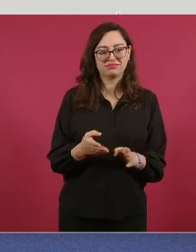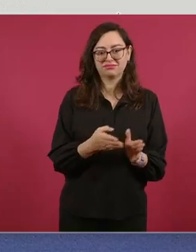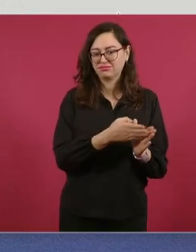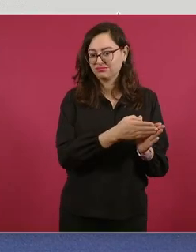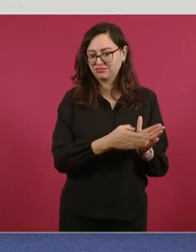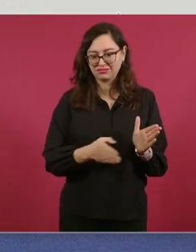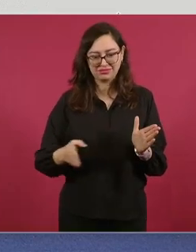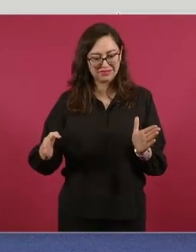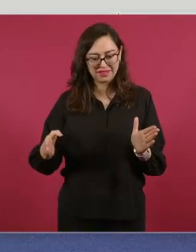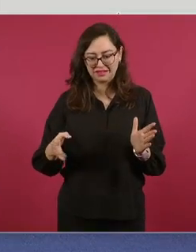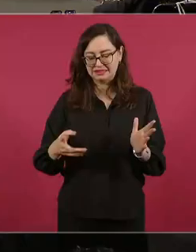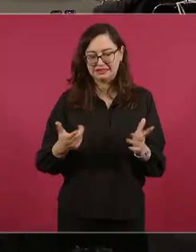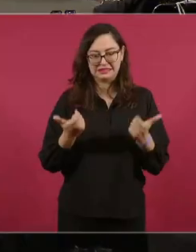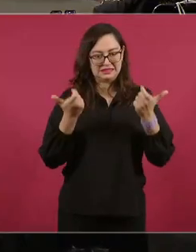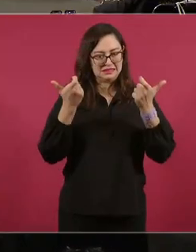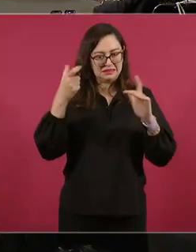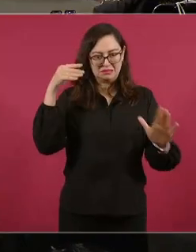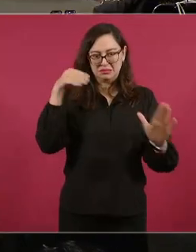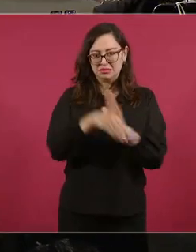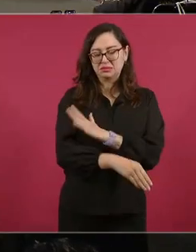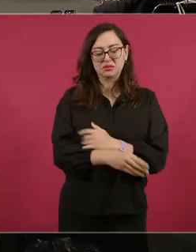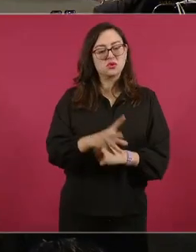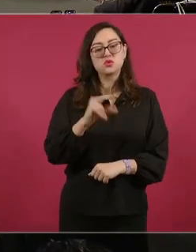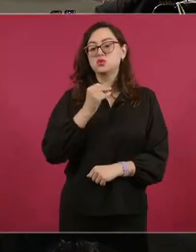más que injusto.